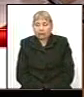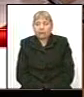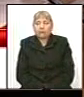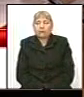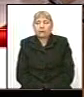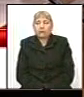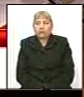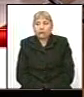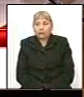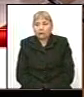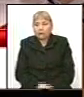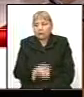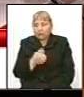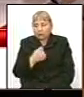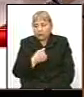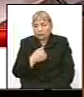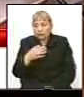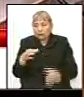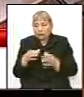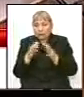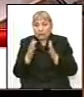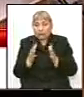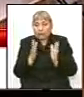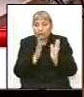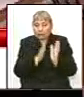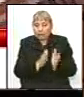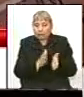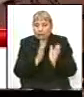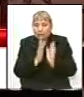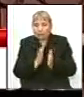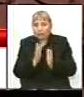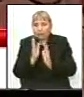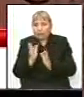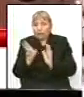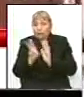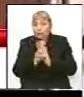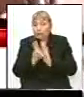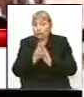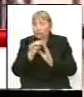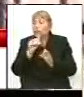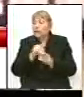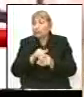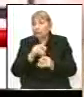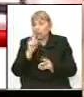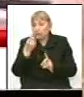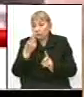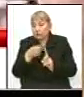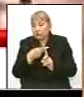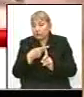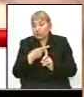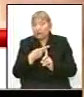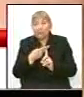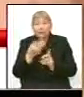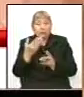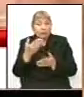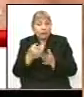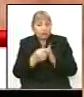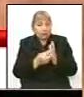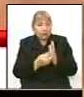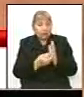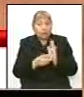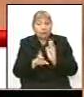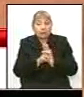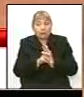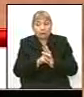Congresistas, voy a llevar en orden, voy a llevar la votación. Primero, el proyecto de ley del